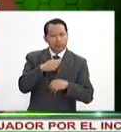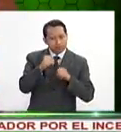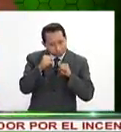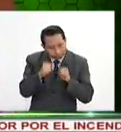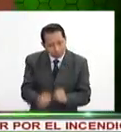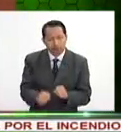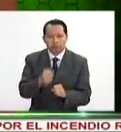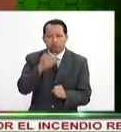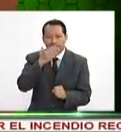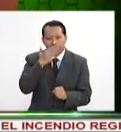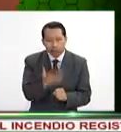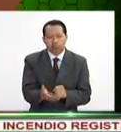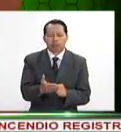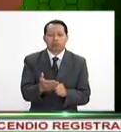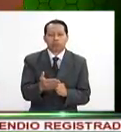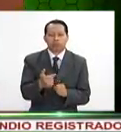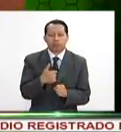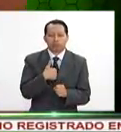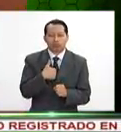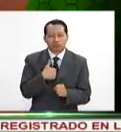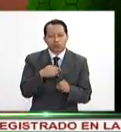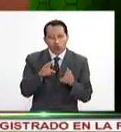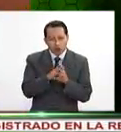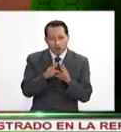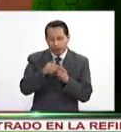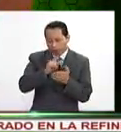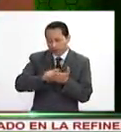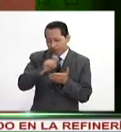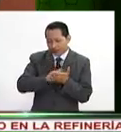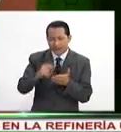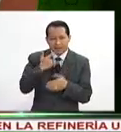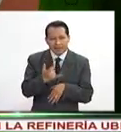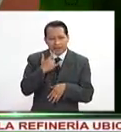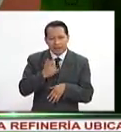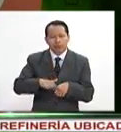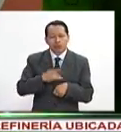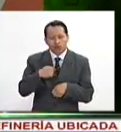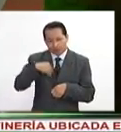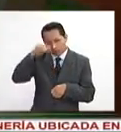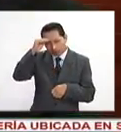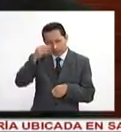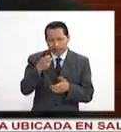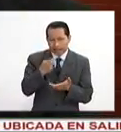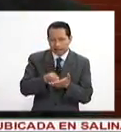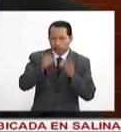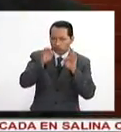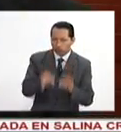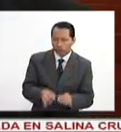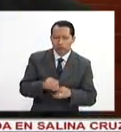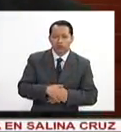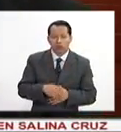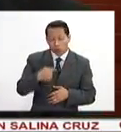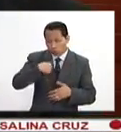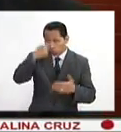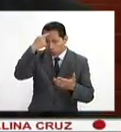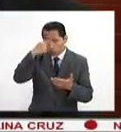dando, me fue forjando como escritor porque decía, esto es original. Yo creo